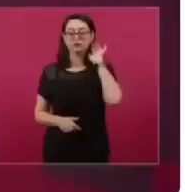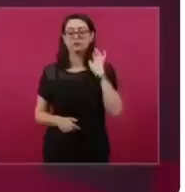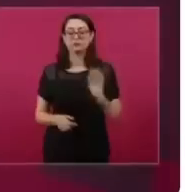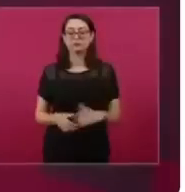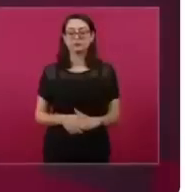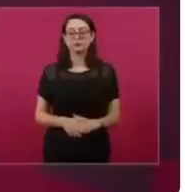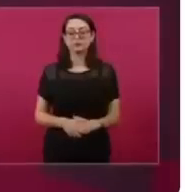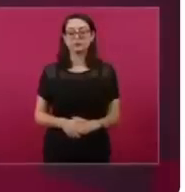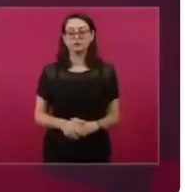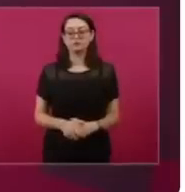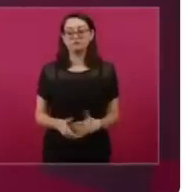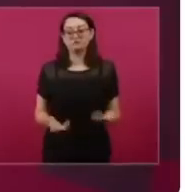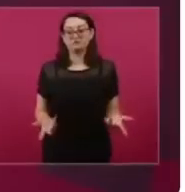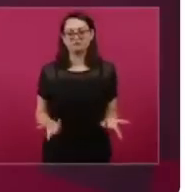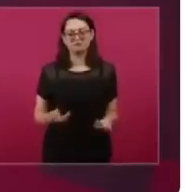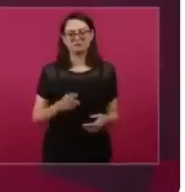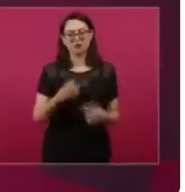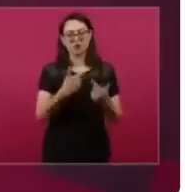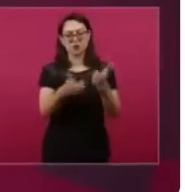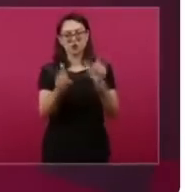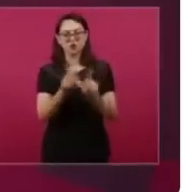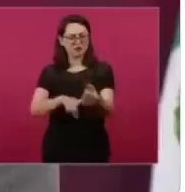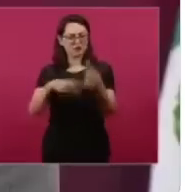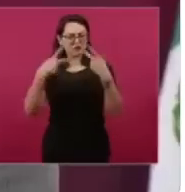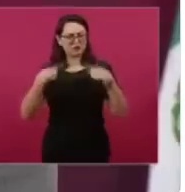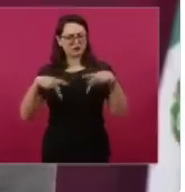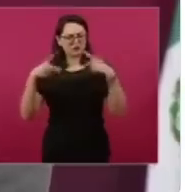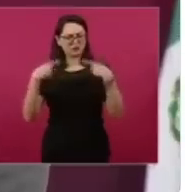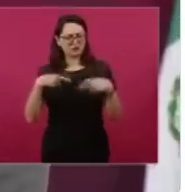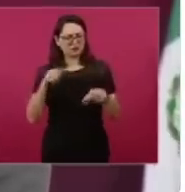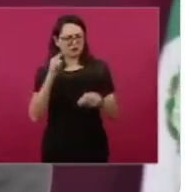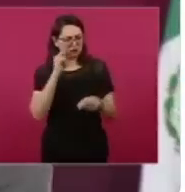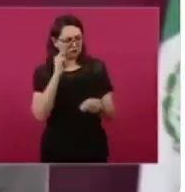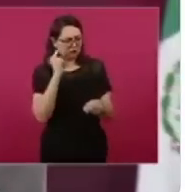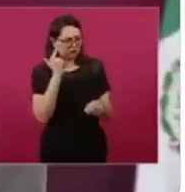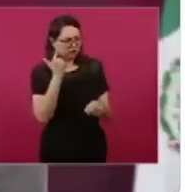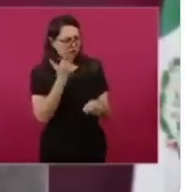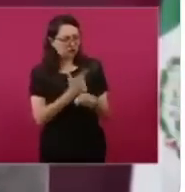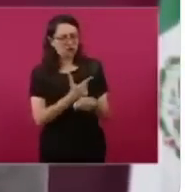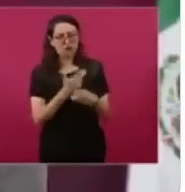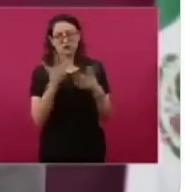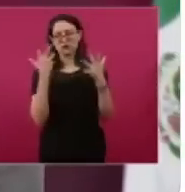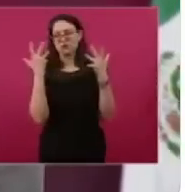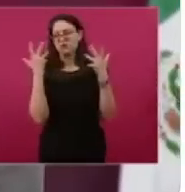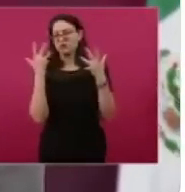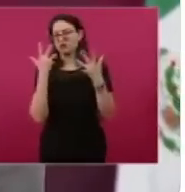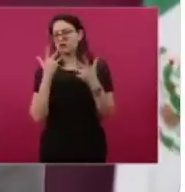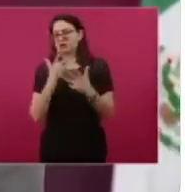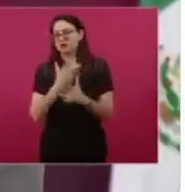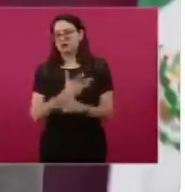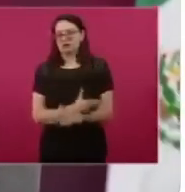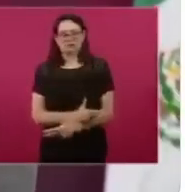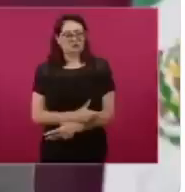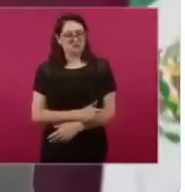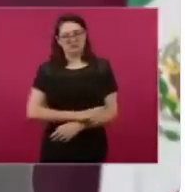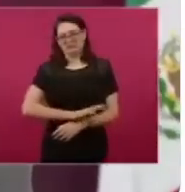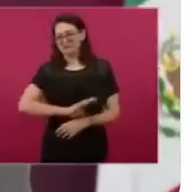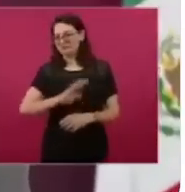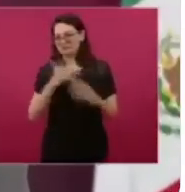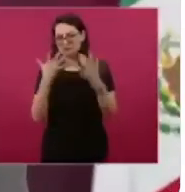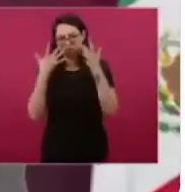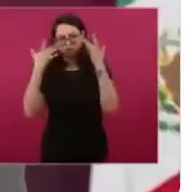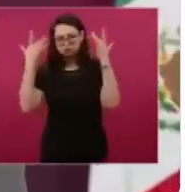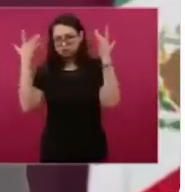cuenta están declinando y no solo eso sino se están yendo se produjo